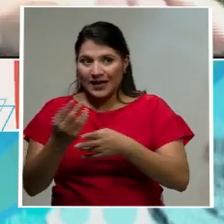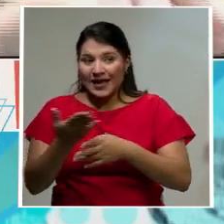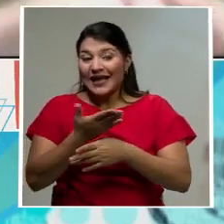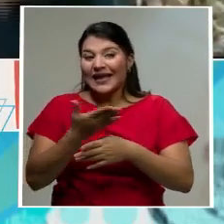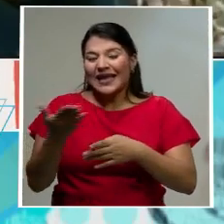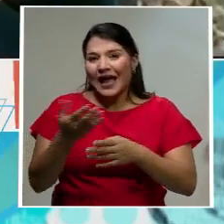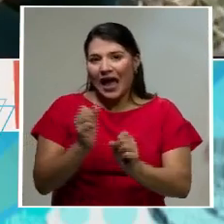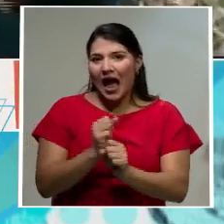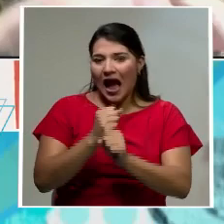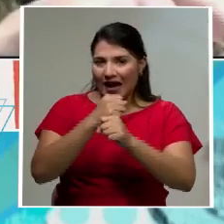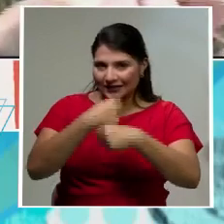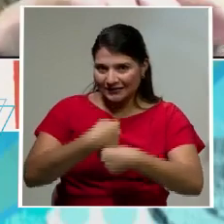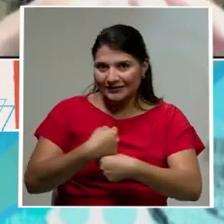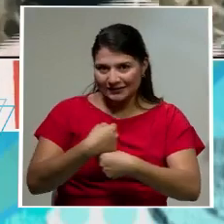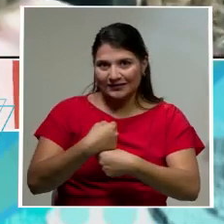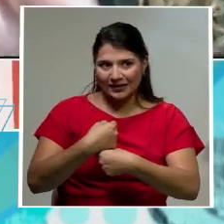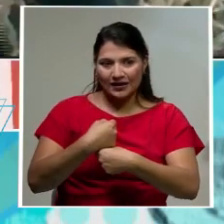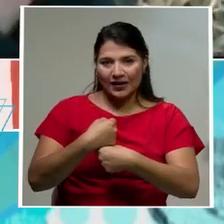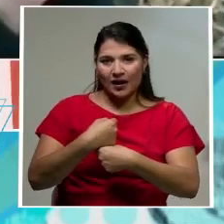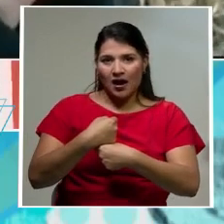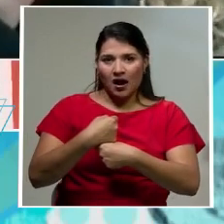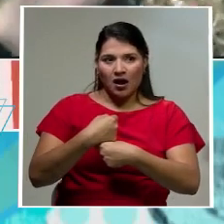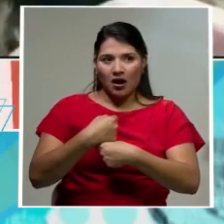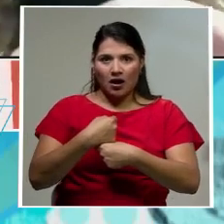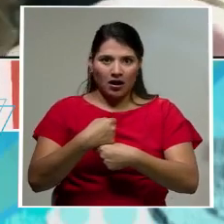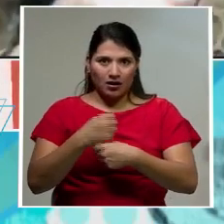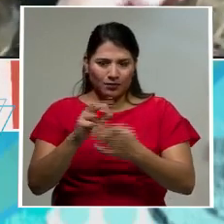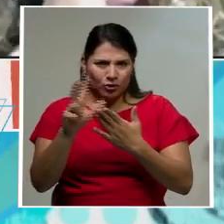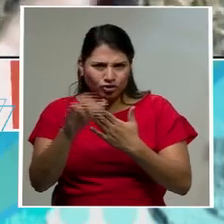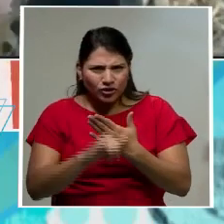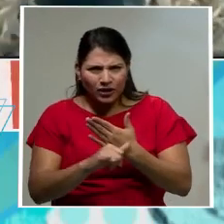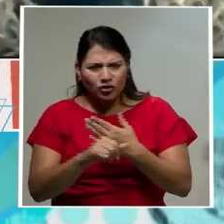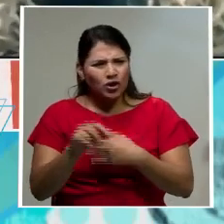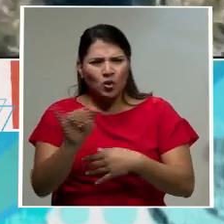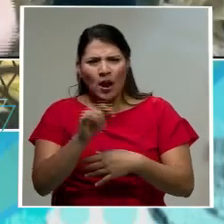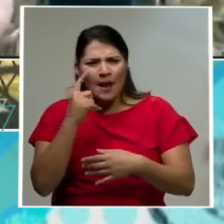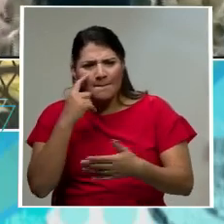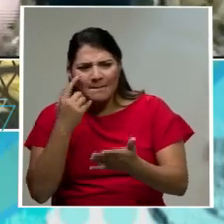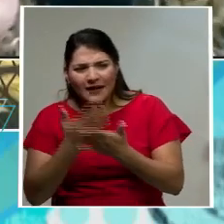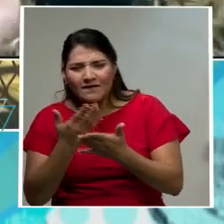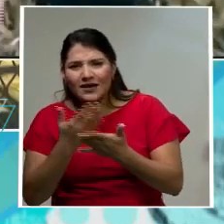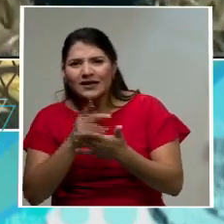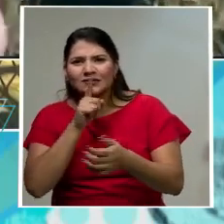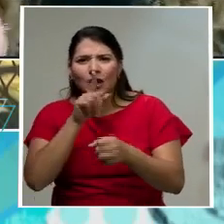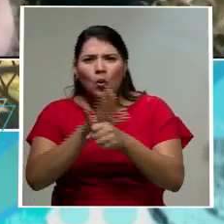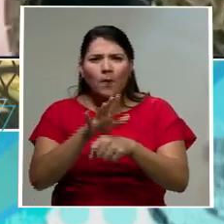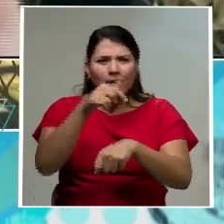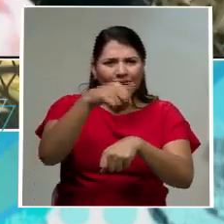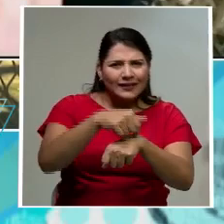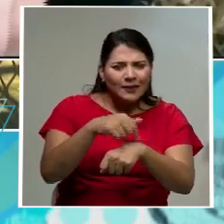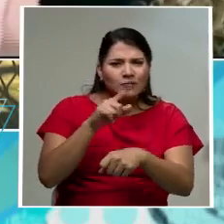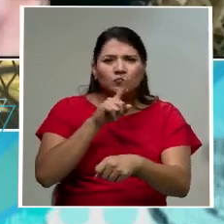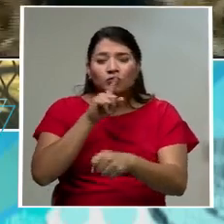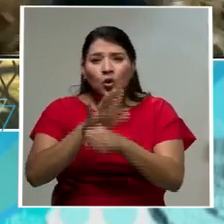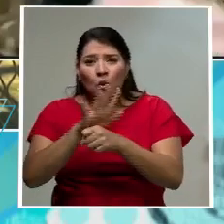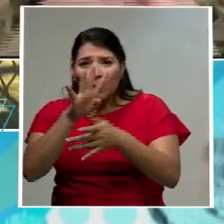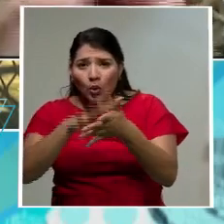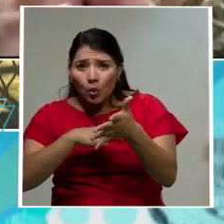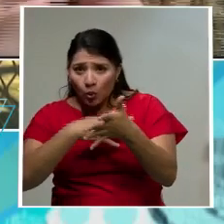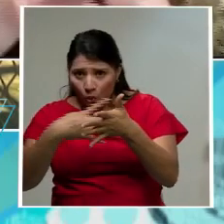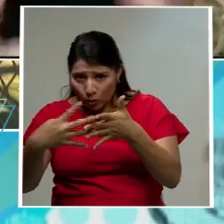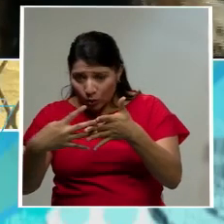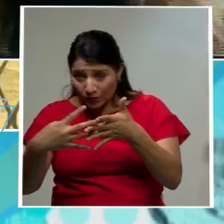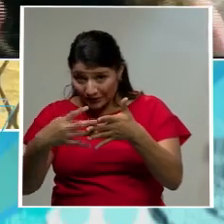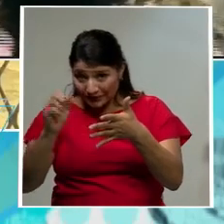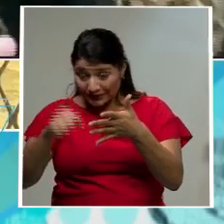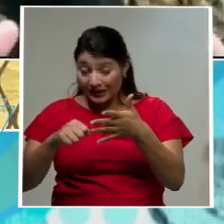estaba haciendo, de ver que fuera con los plazos, de ver que se estuvieran cumpliendo los contratos, porque era la unidad supervisora. Pero además